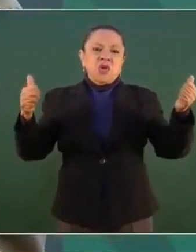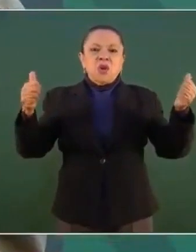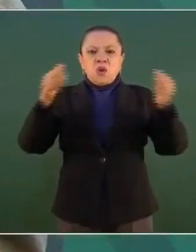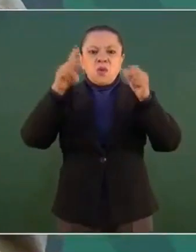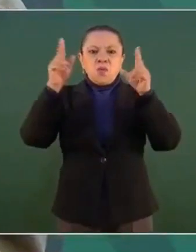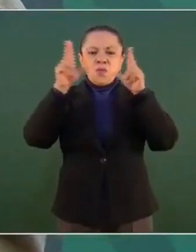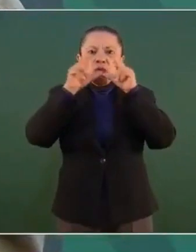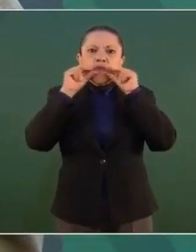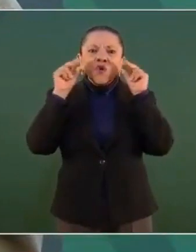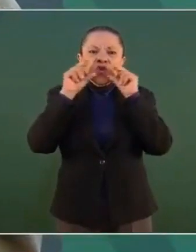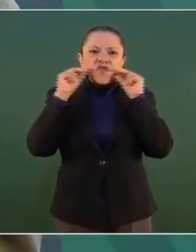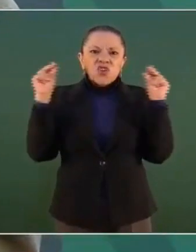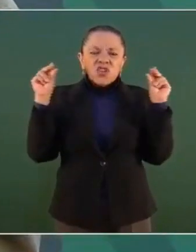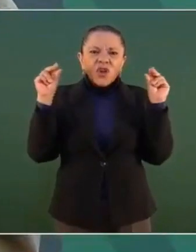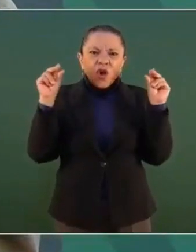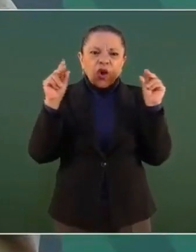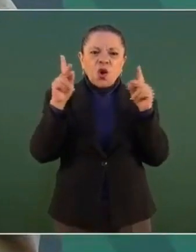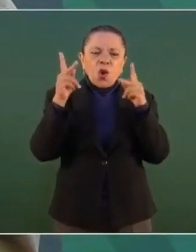hizo eso.